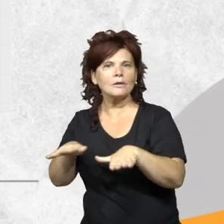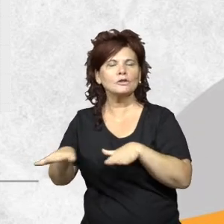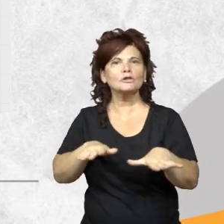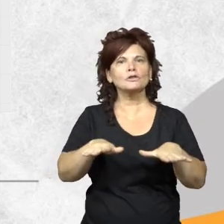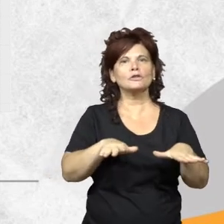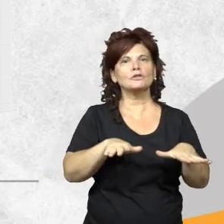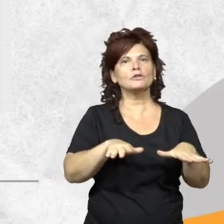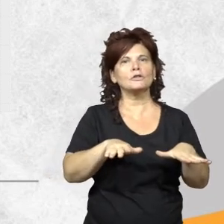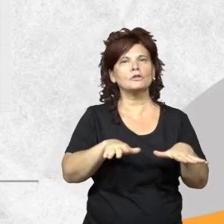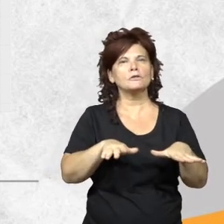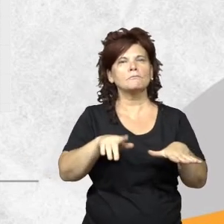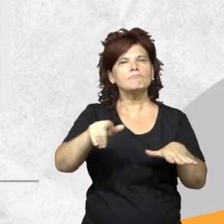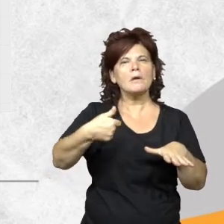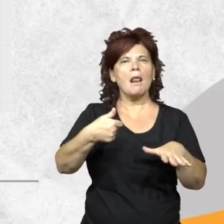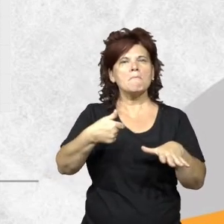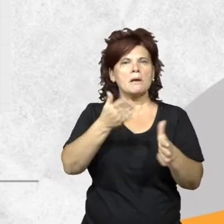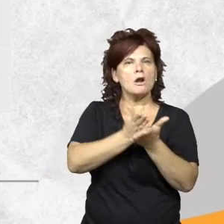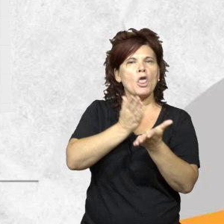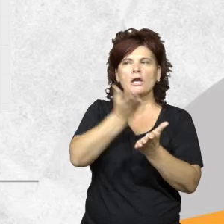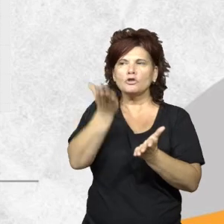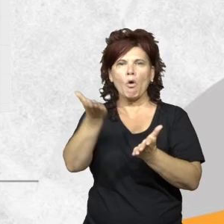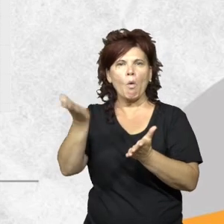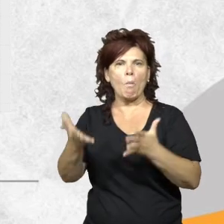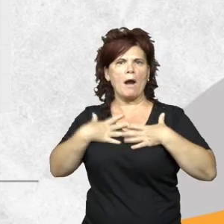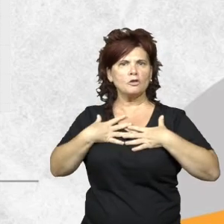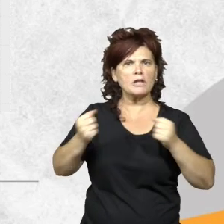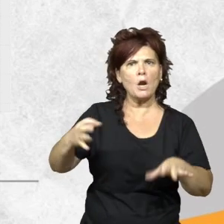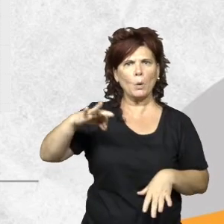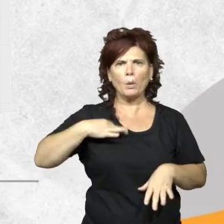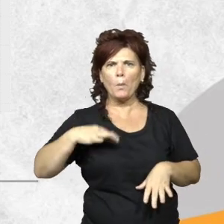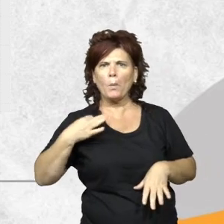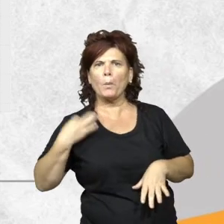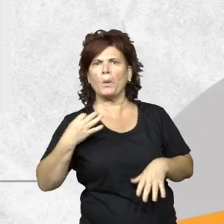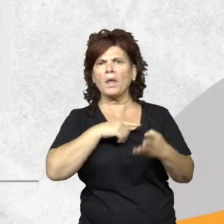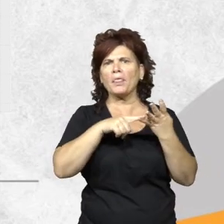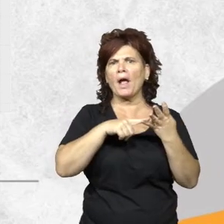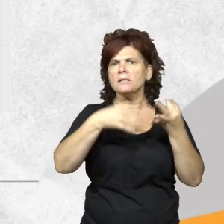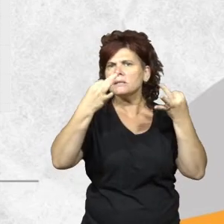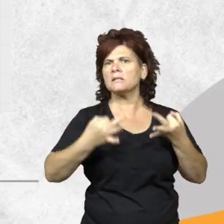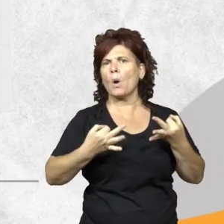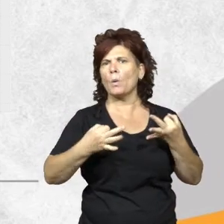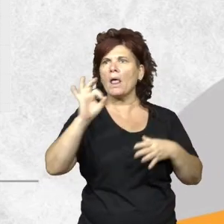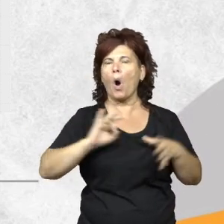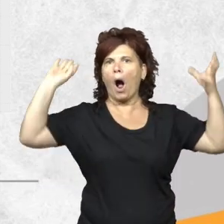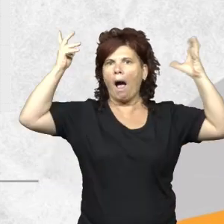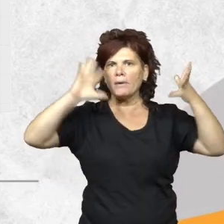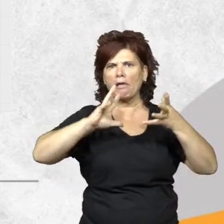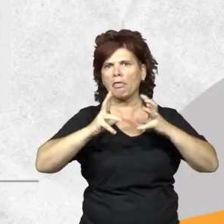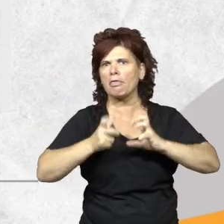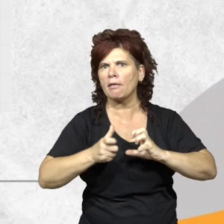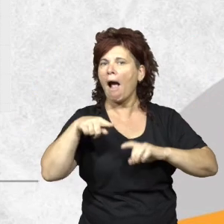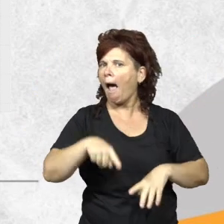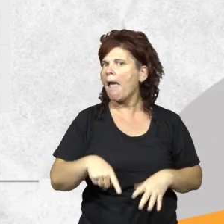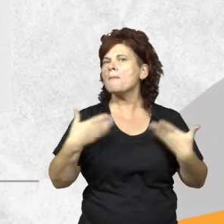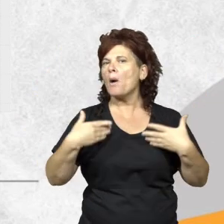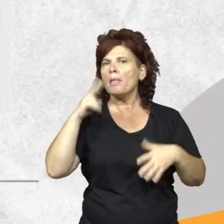para menoscabar derechos humanos como la salud, la vida, la seguridad o el ambiente, podríamos estar